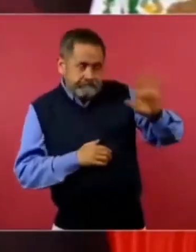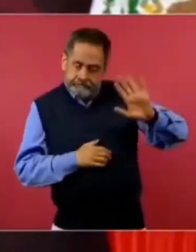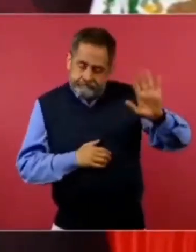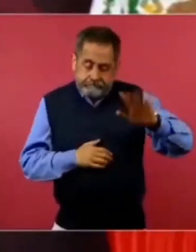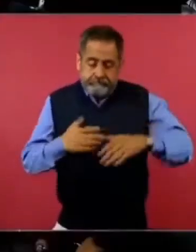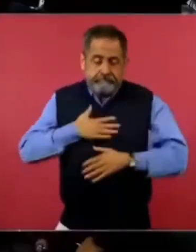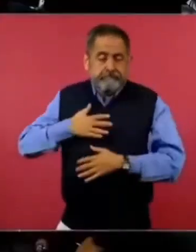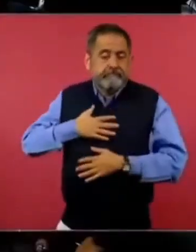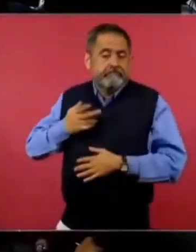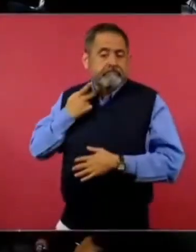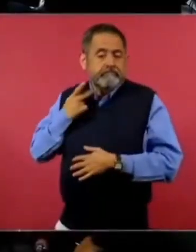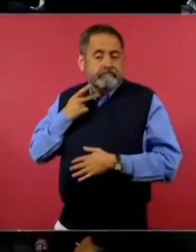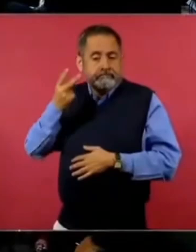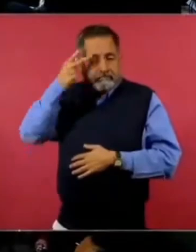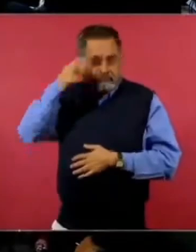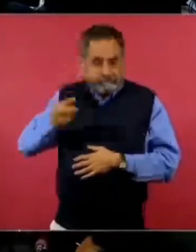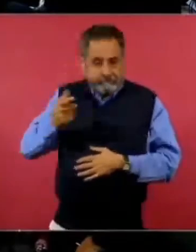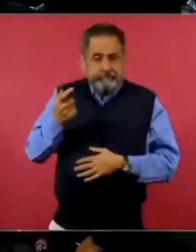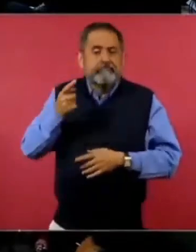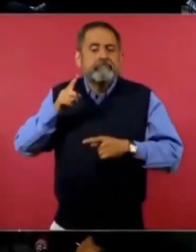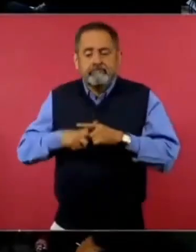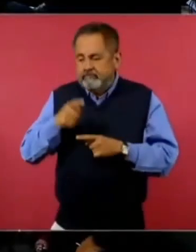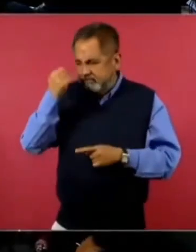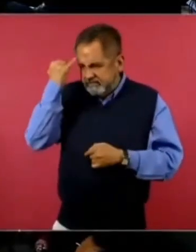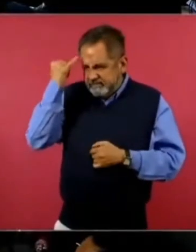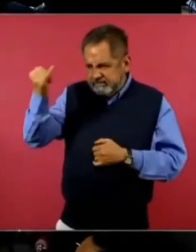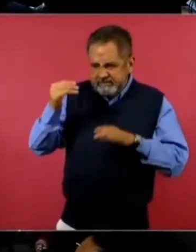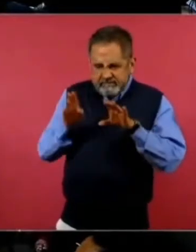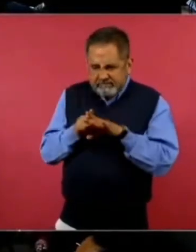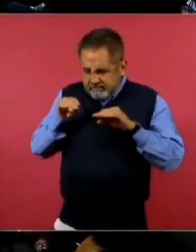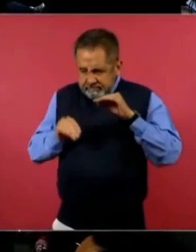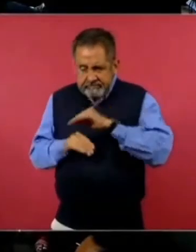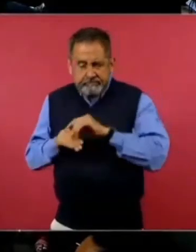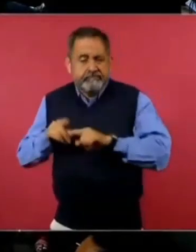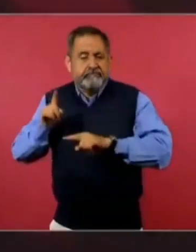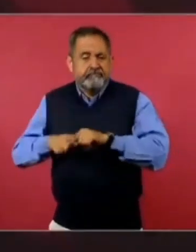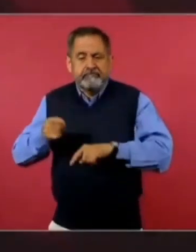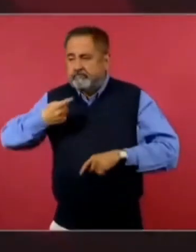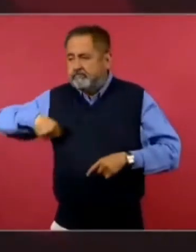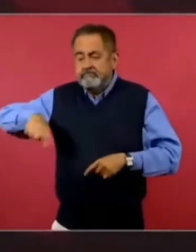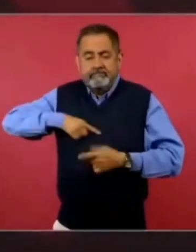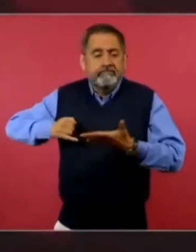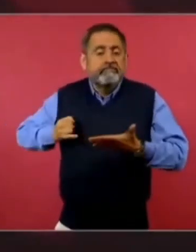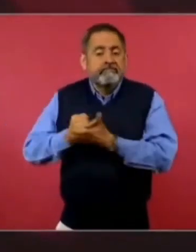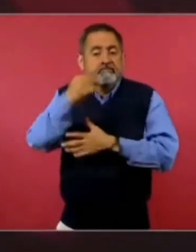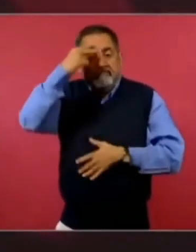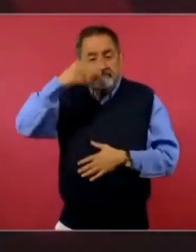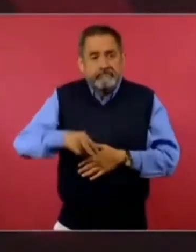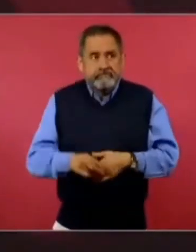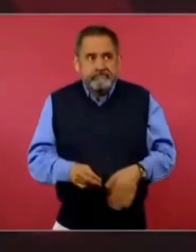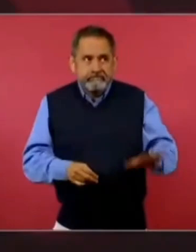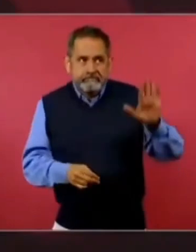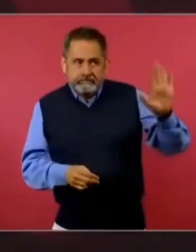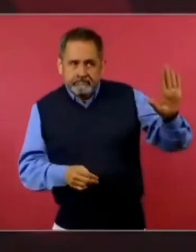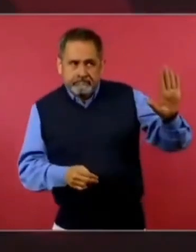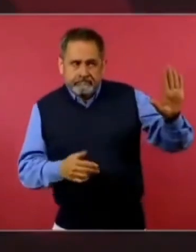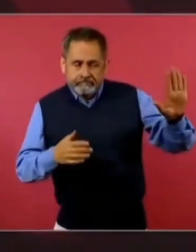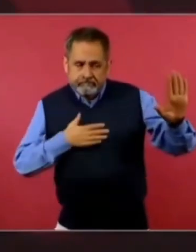económica de México se define en México y la agenda